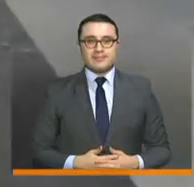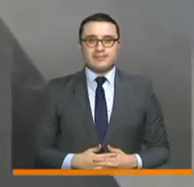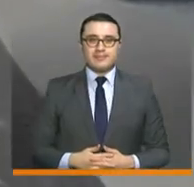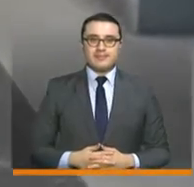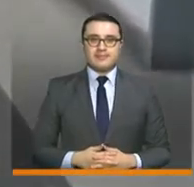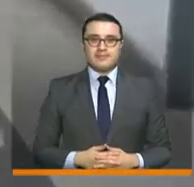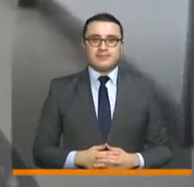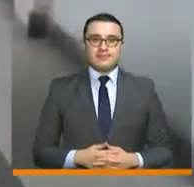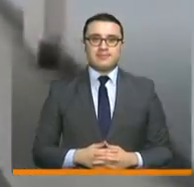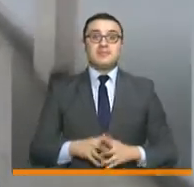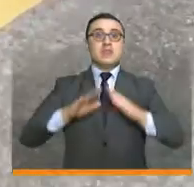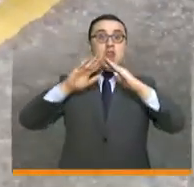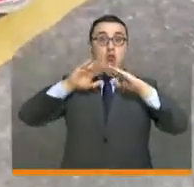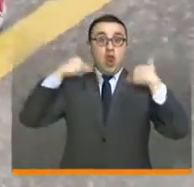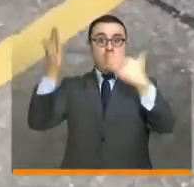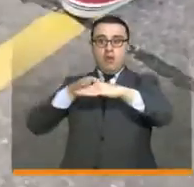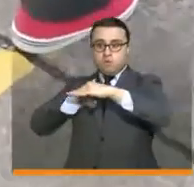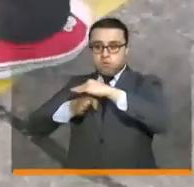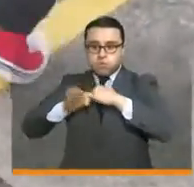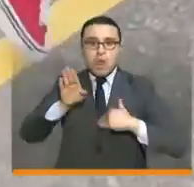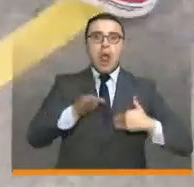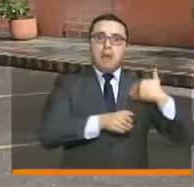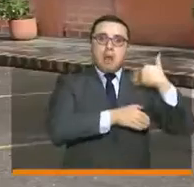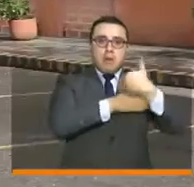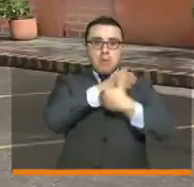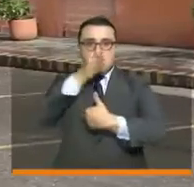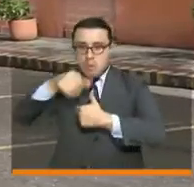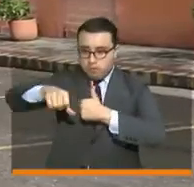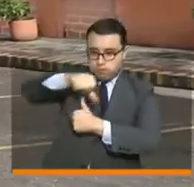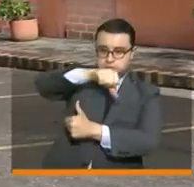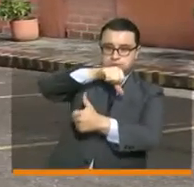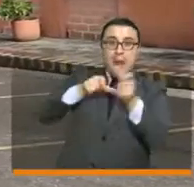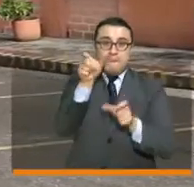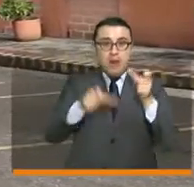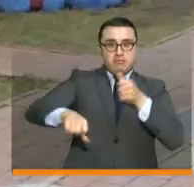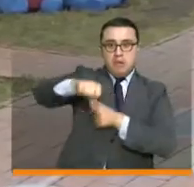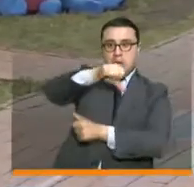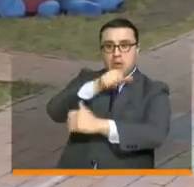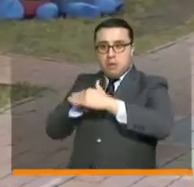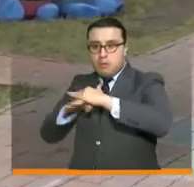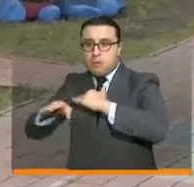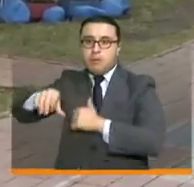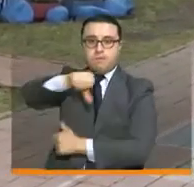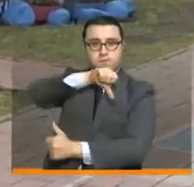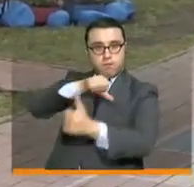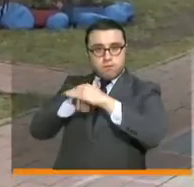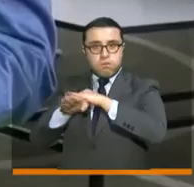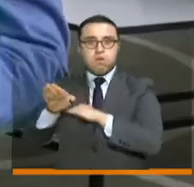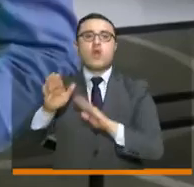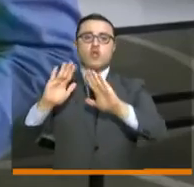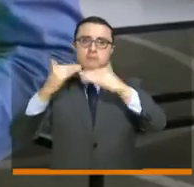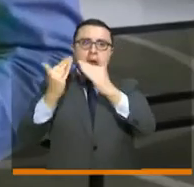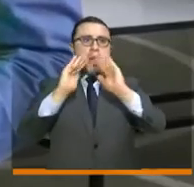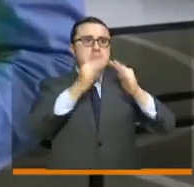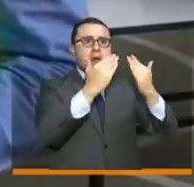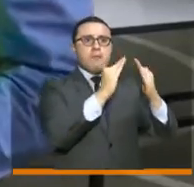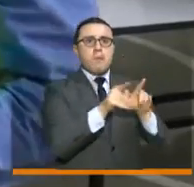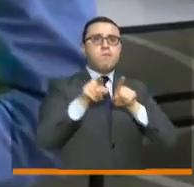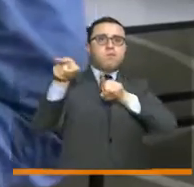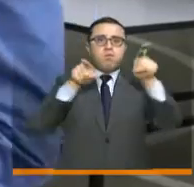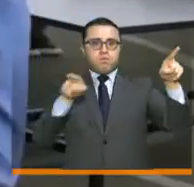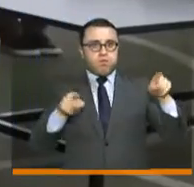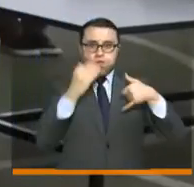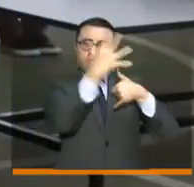Continúa el regreso gradual, progresivo, seguro y con alternancia a diferentes instituciones educativas en el país, con el liderazgo de las